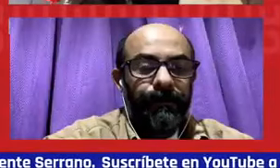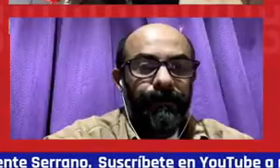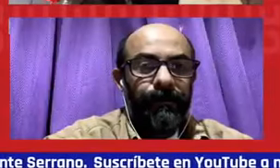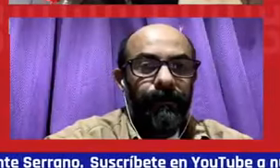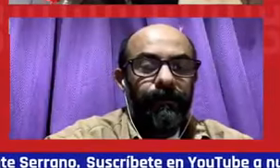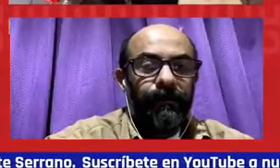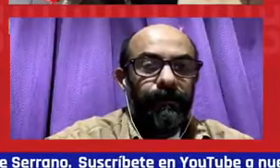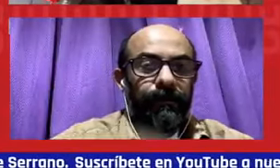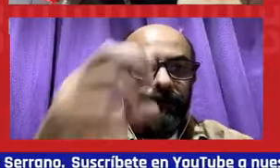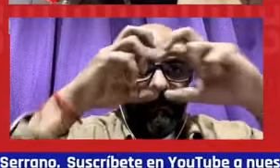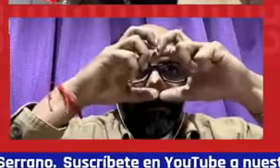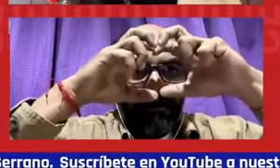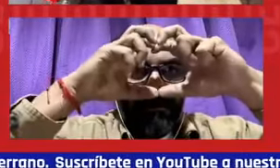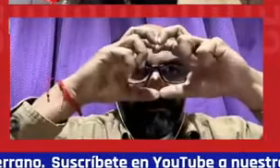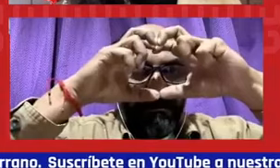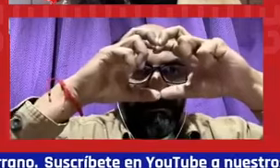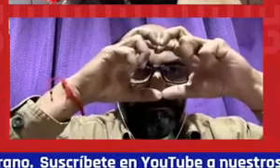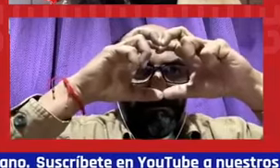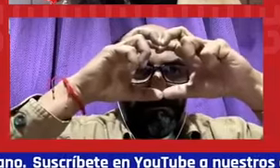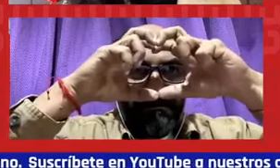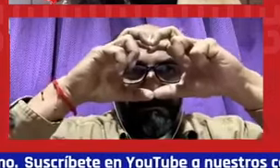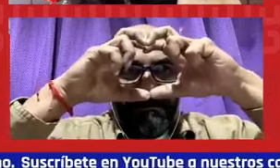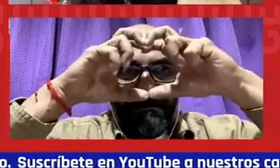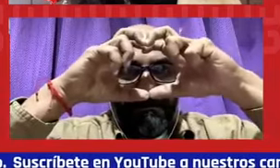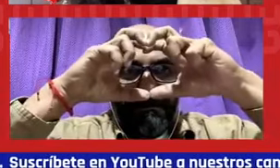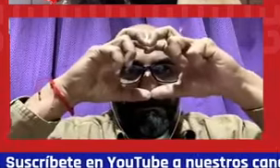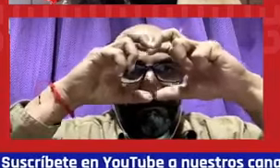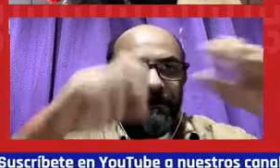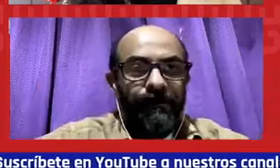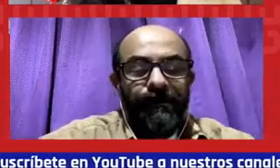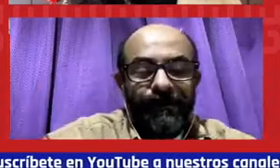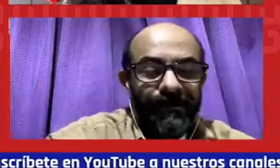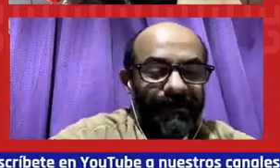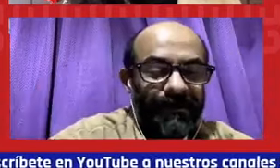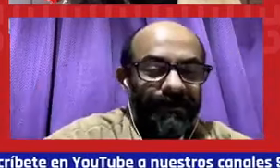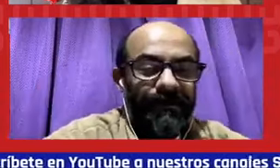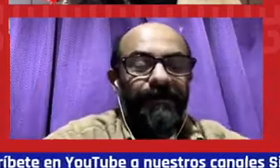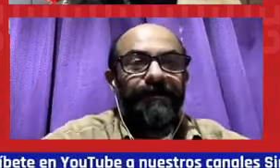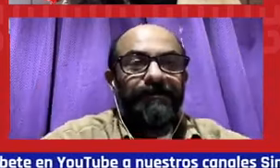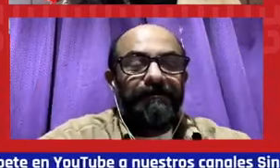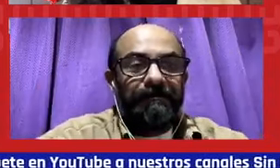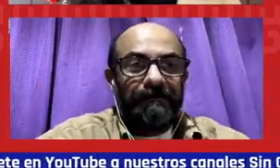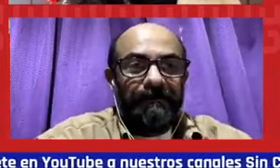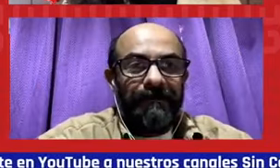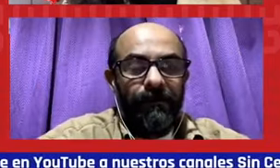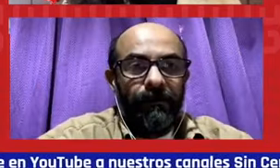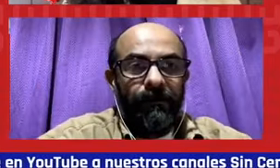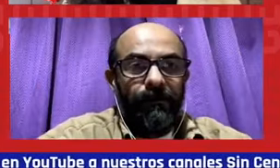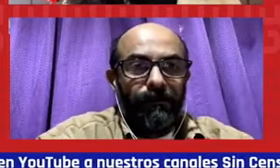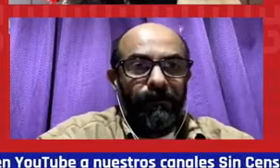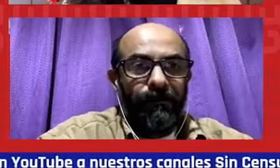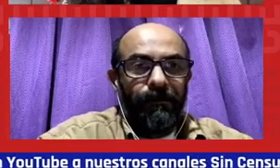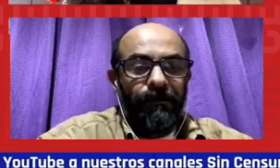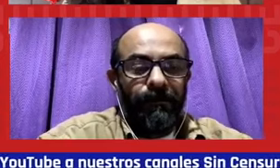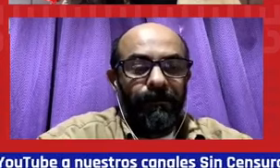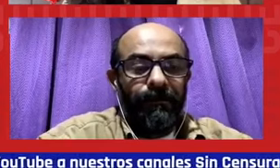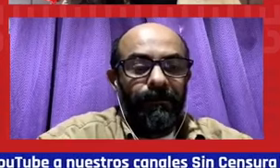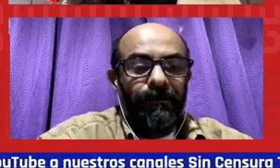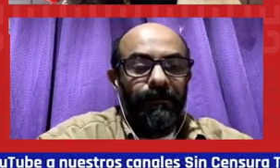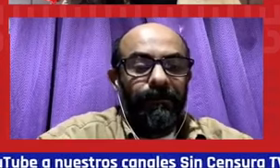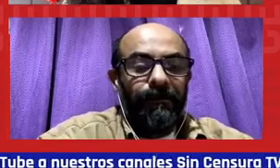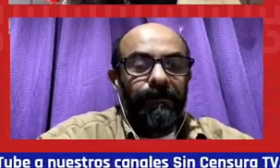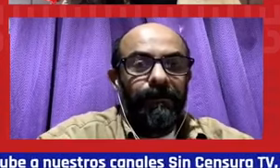te saludo con mucho gusto. Déjame iniciar contigo, Meme. Pues creo que no exagero cuando digo que el presidente Andrés Manuel